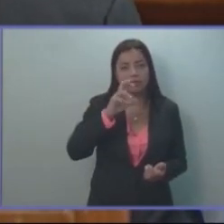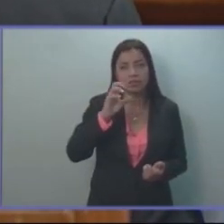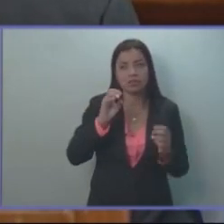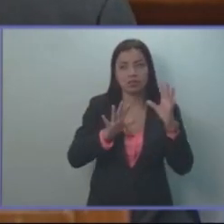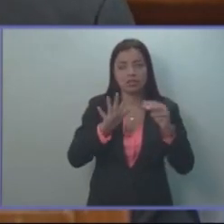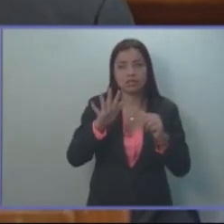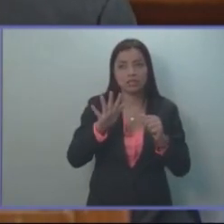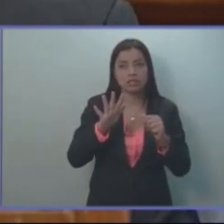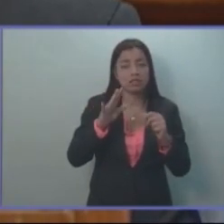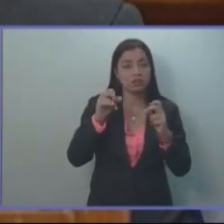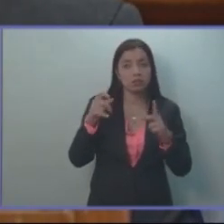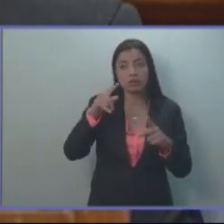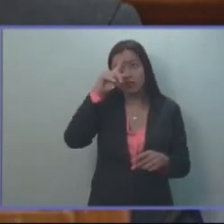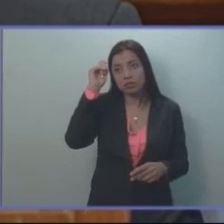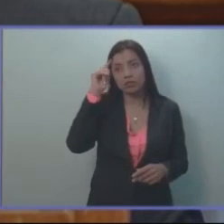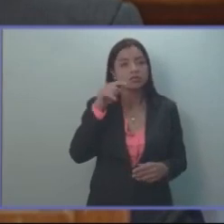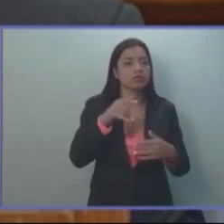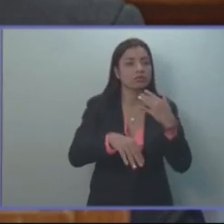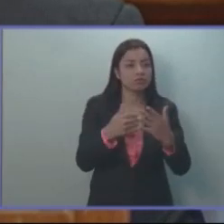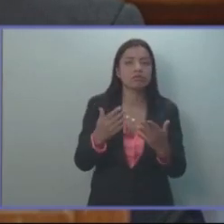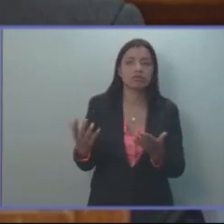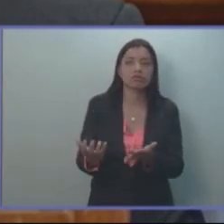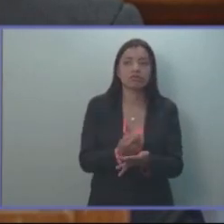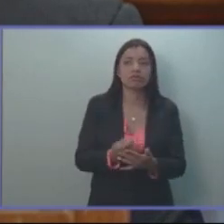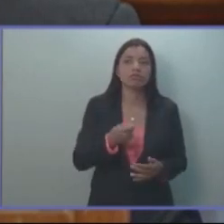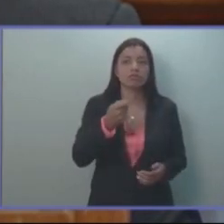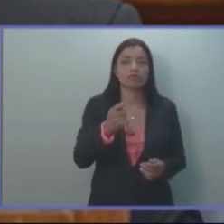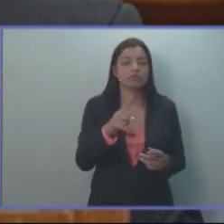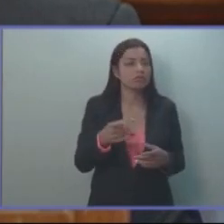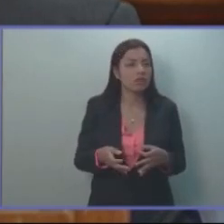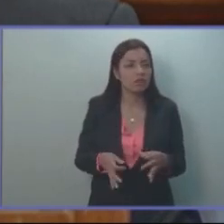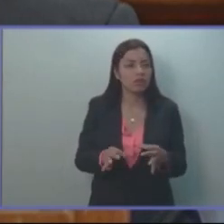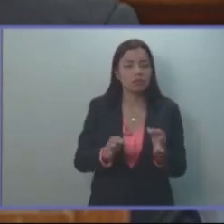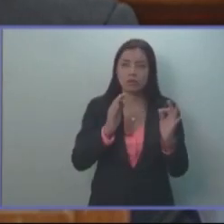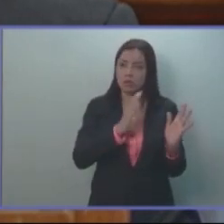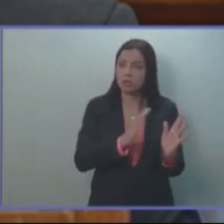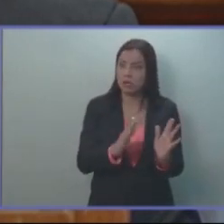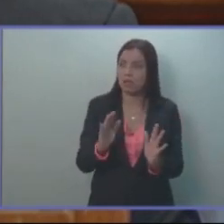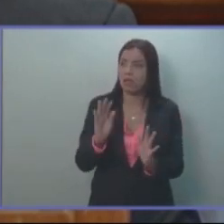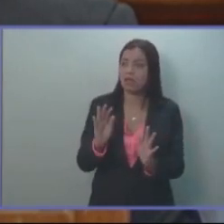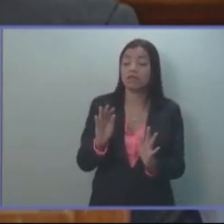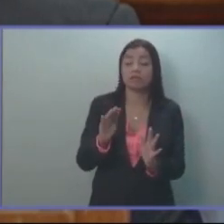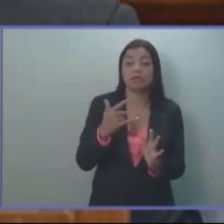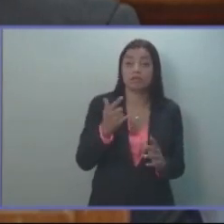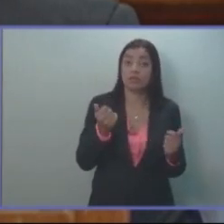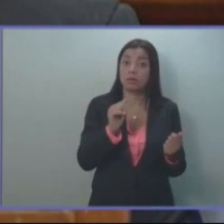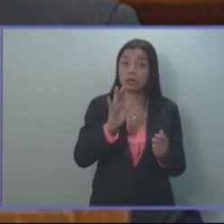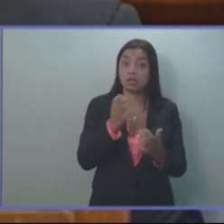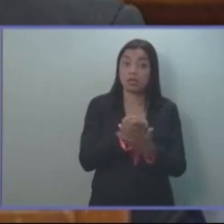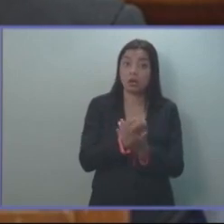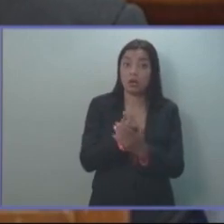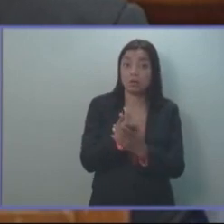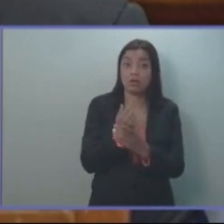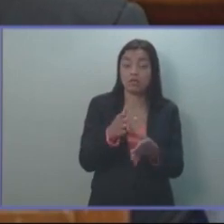315 plazas que van a tener un aumento de una forma ordenada y de acuerdo a la economía que han hecho como